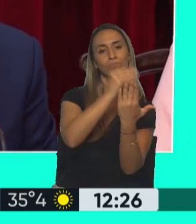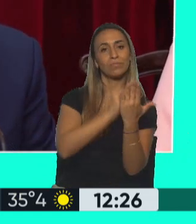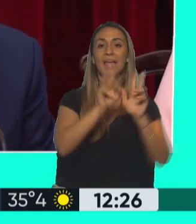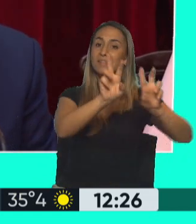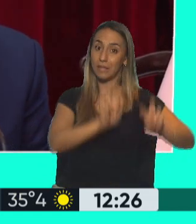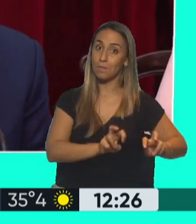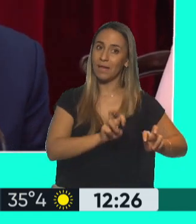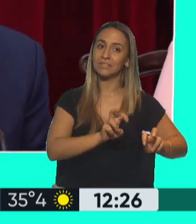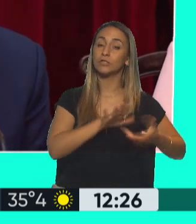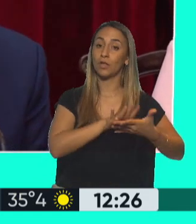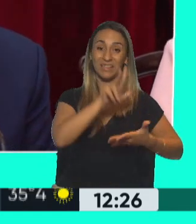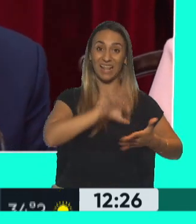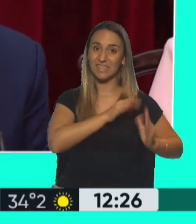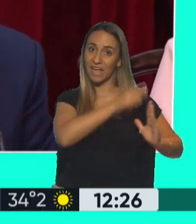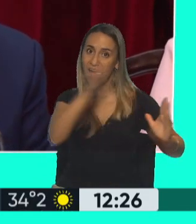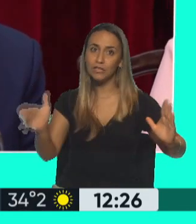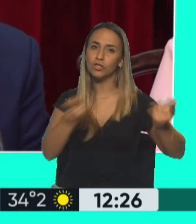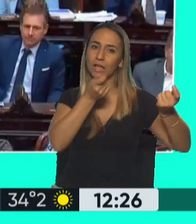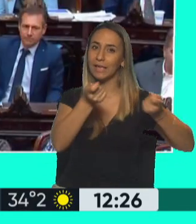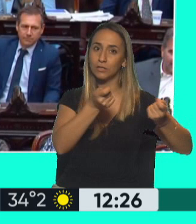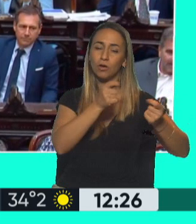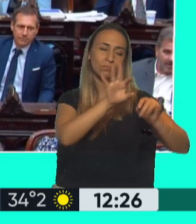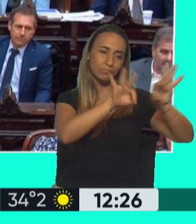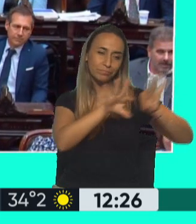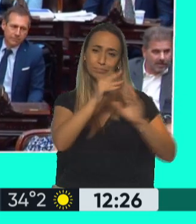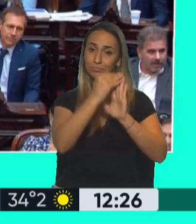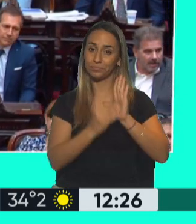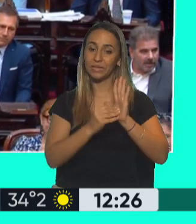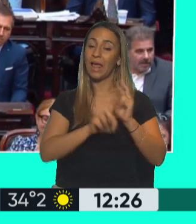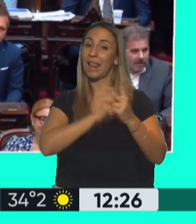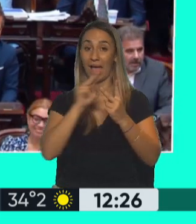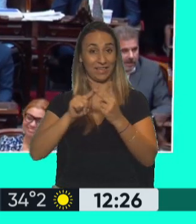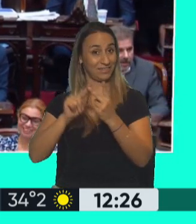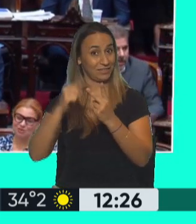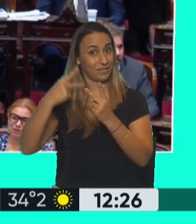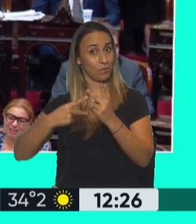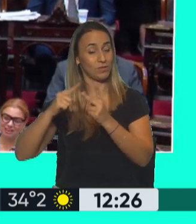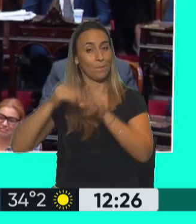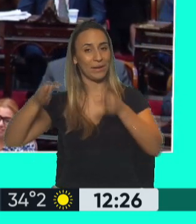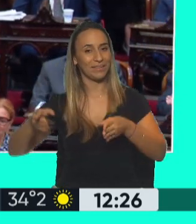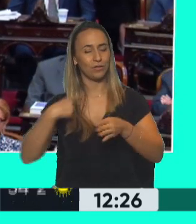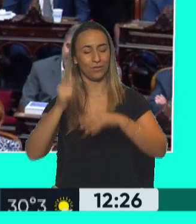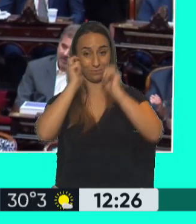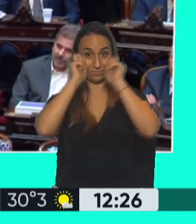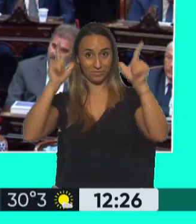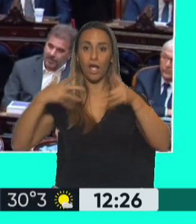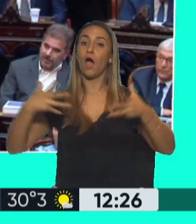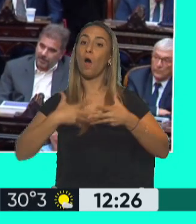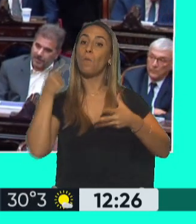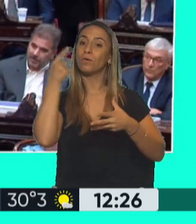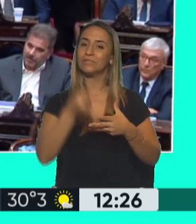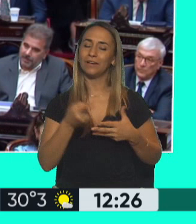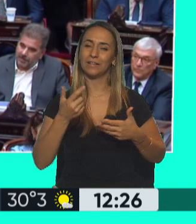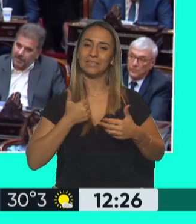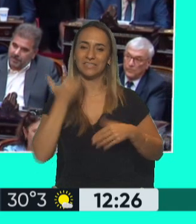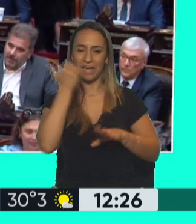segunda parte, que es la parte política, creo que sorprendió a todos. Creo que la oposición estaba esperando el momento de producir el